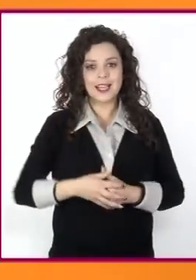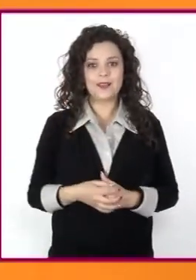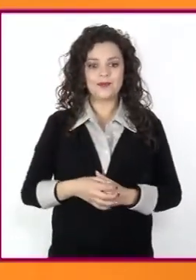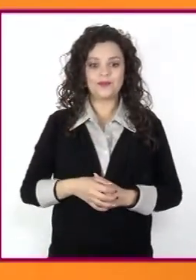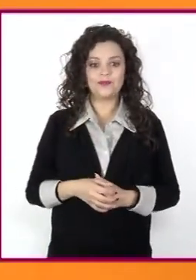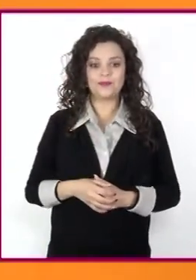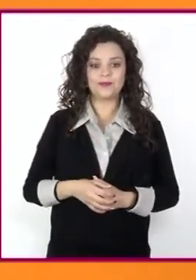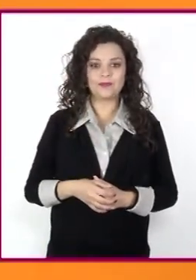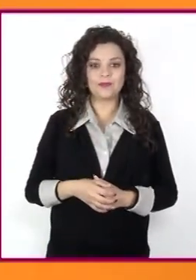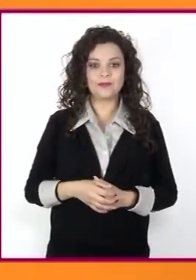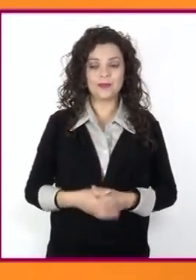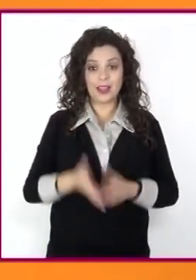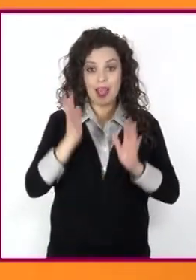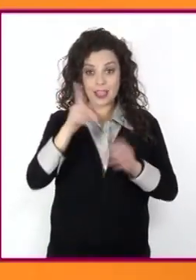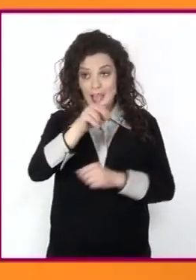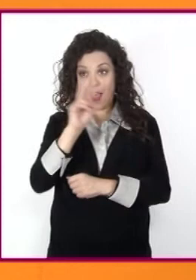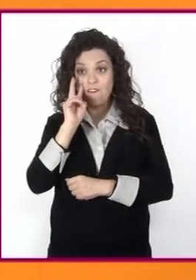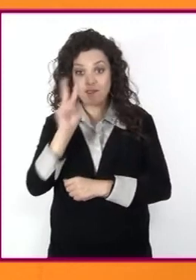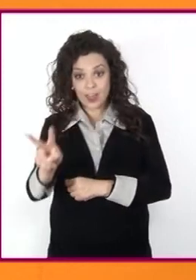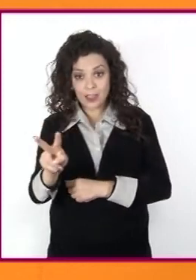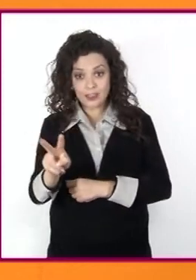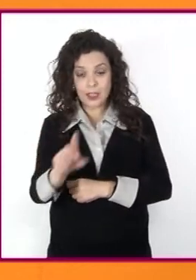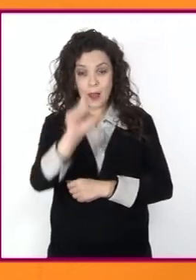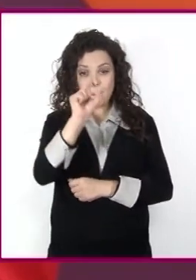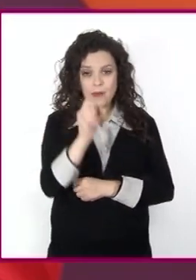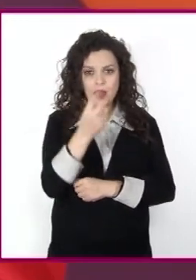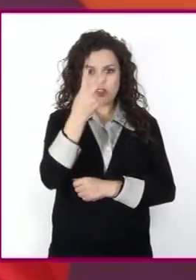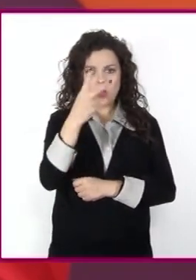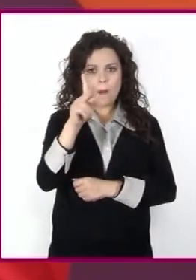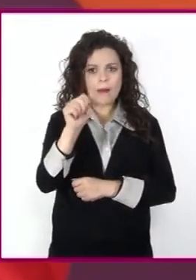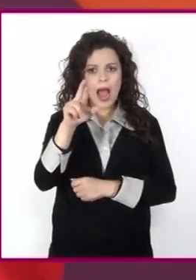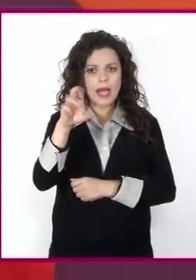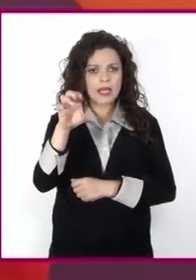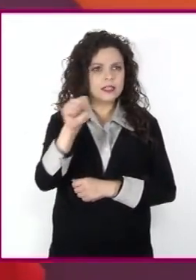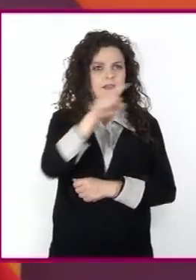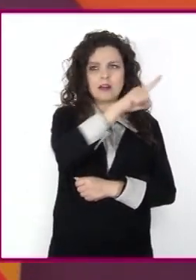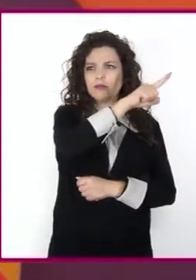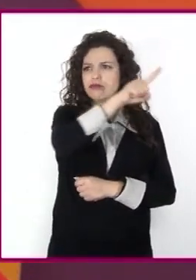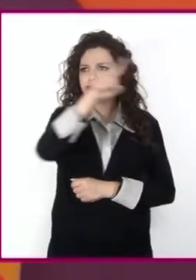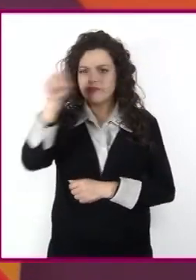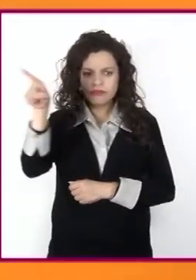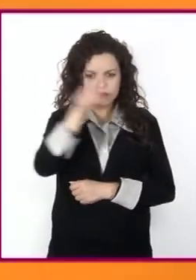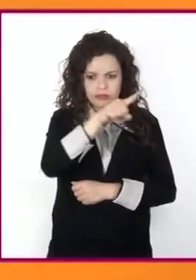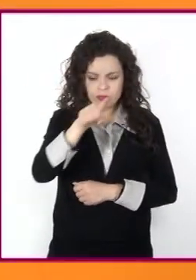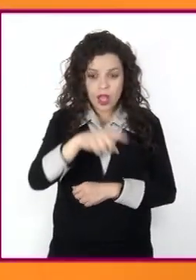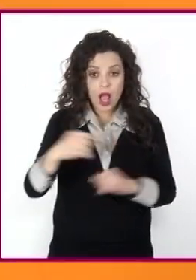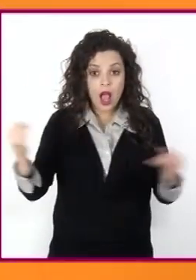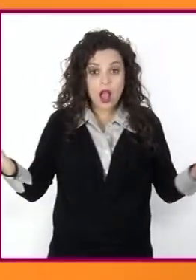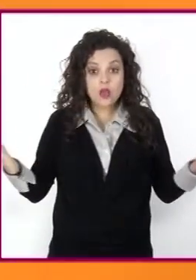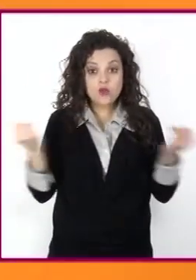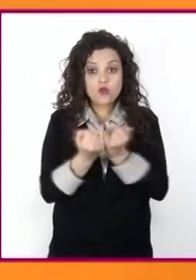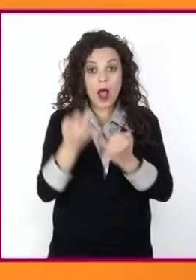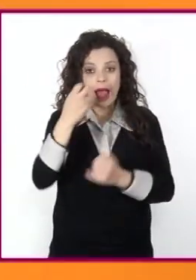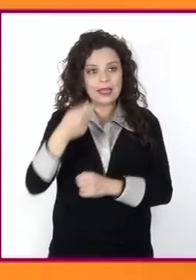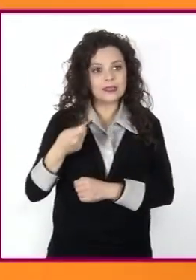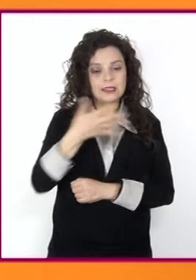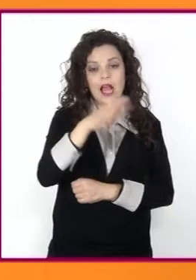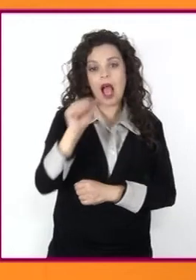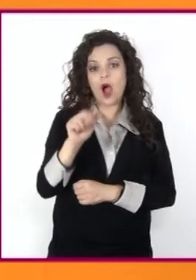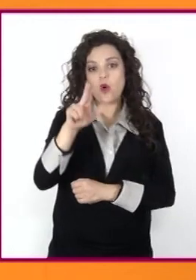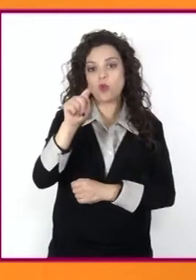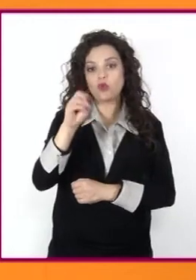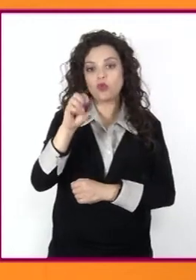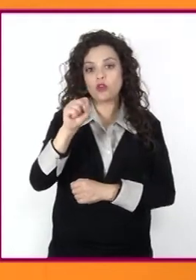Como pudieron reconocer, los primeros 22 pares son iguales. Estos son los autosomas. Pero en el